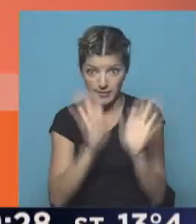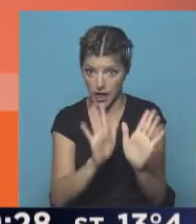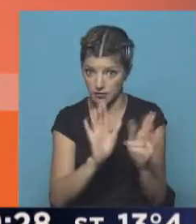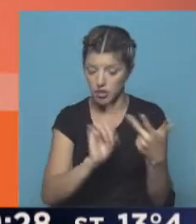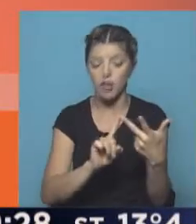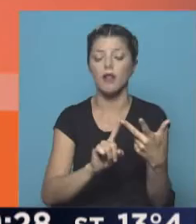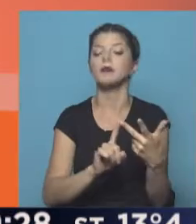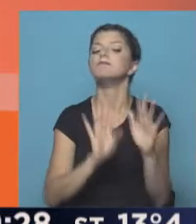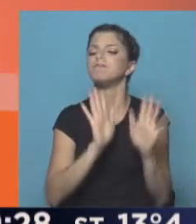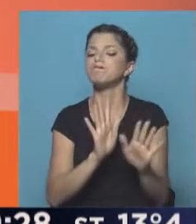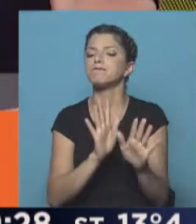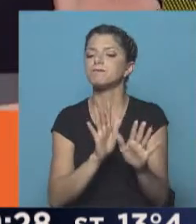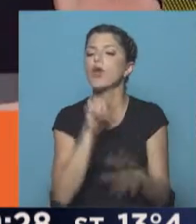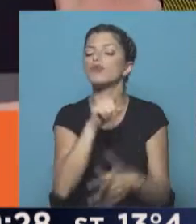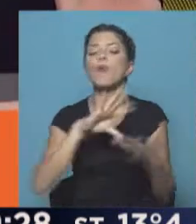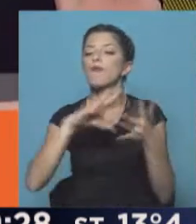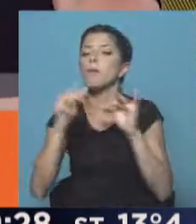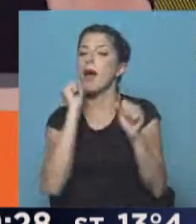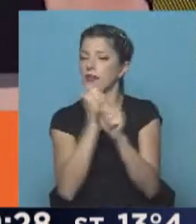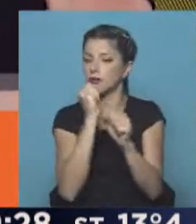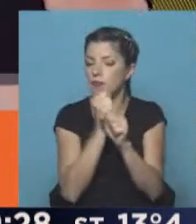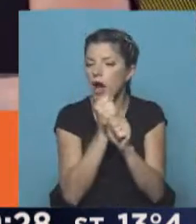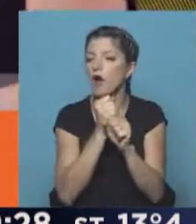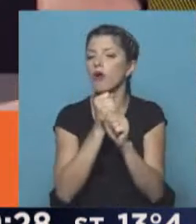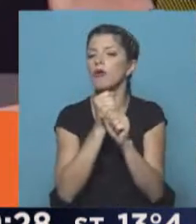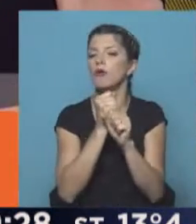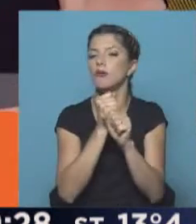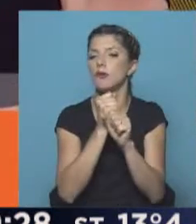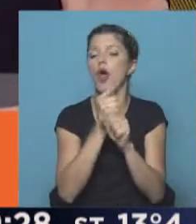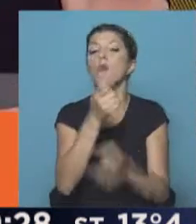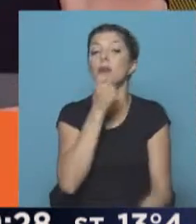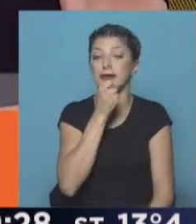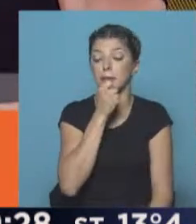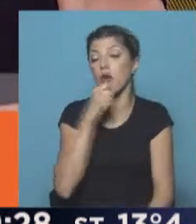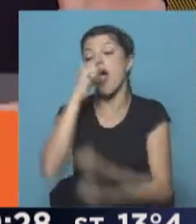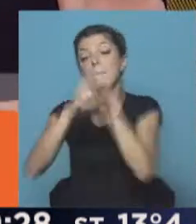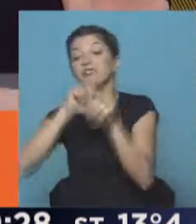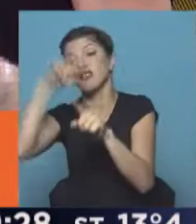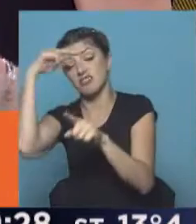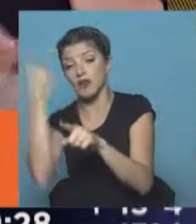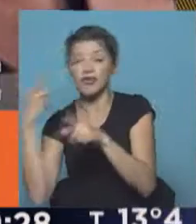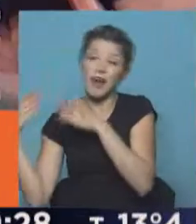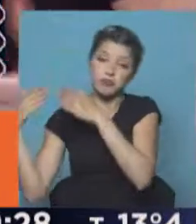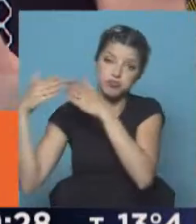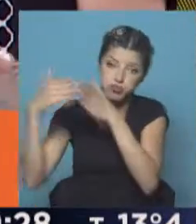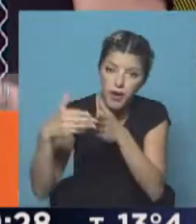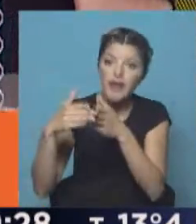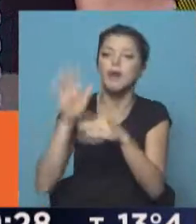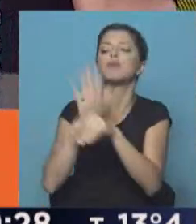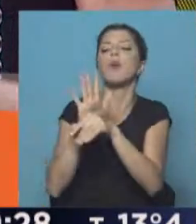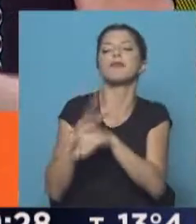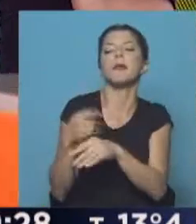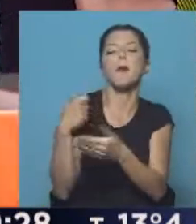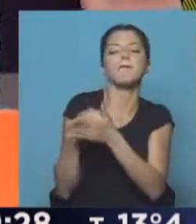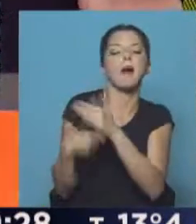Ahora, esa operatoria que él tenía ilegal, este peaje que le cobraba a las empresas marítimas, disfrazaba una suerte de capacitación,